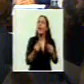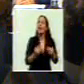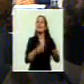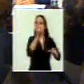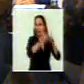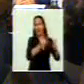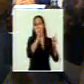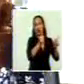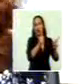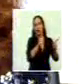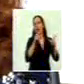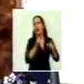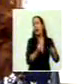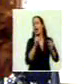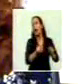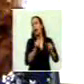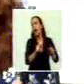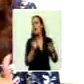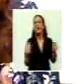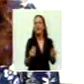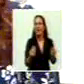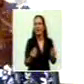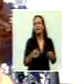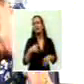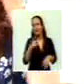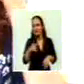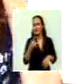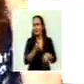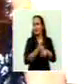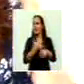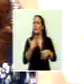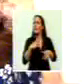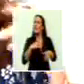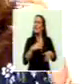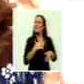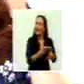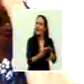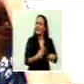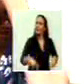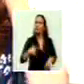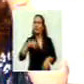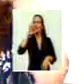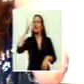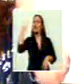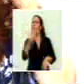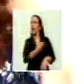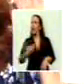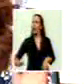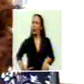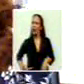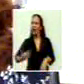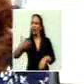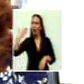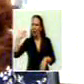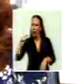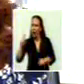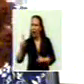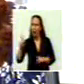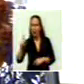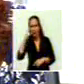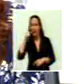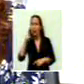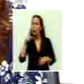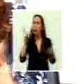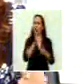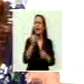universitarios que eran absolutamente relegados. Es más, puedo recordar algún gobierno que pensó que la solución de los problemas económicos del